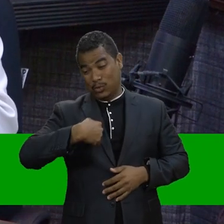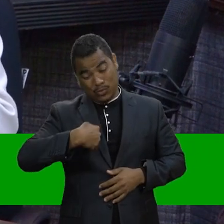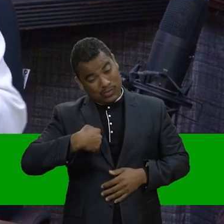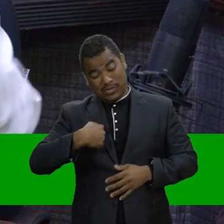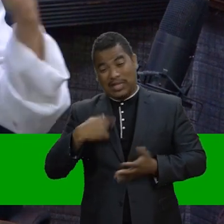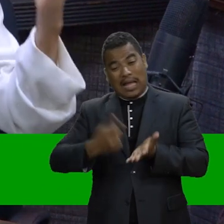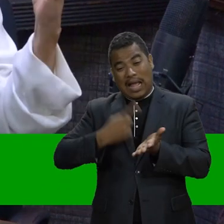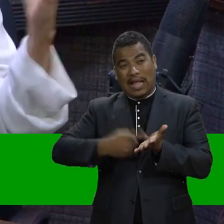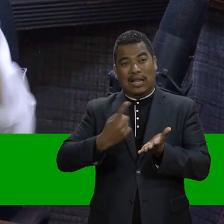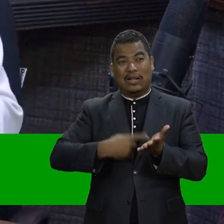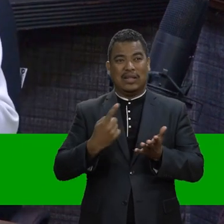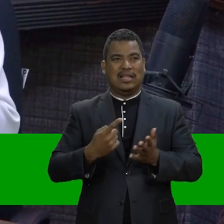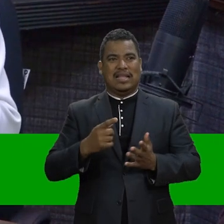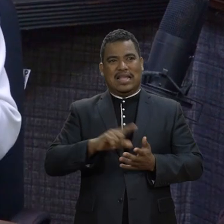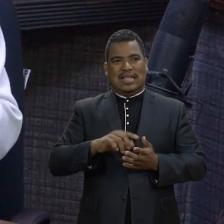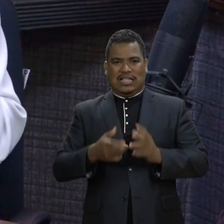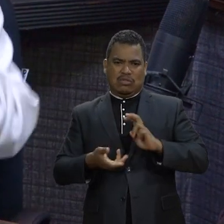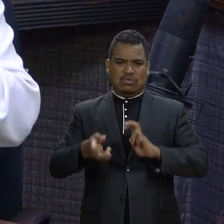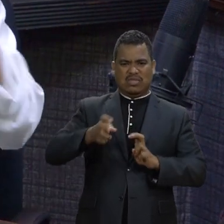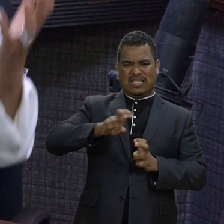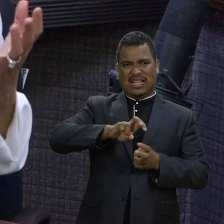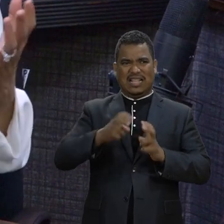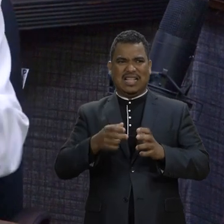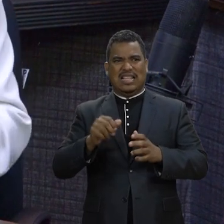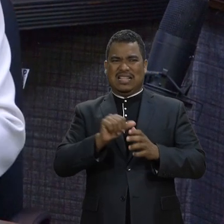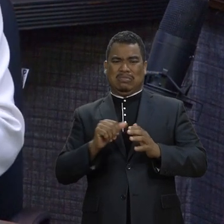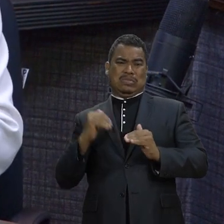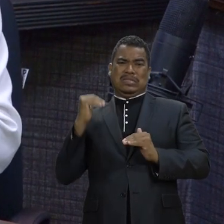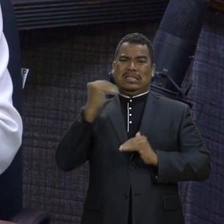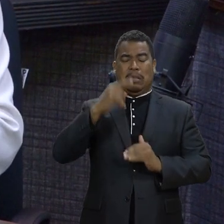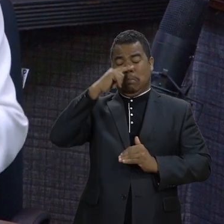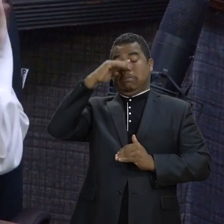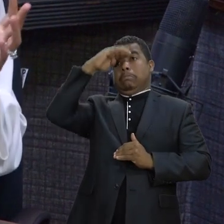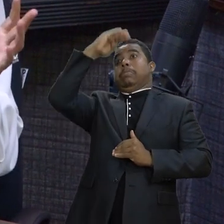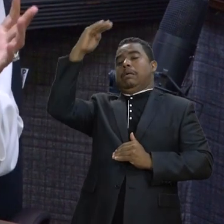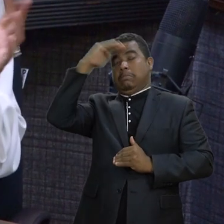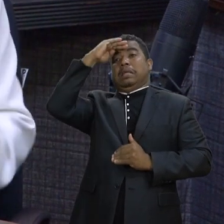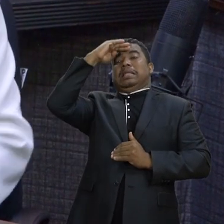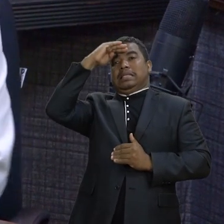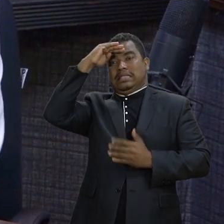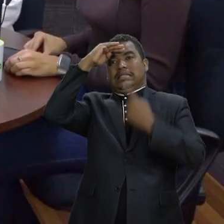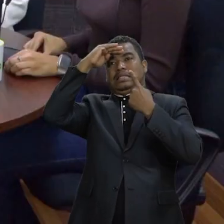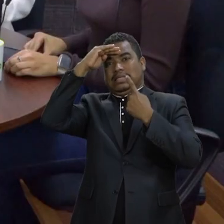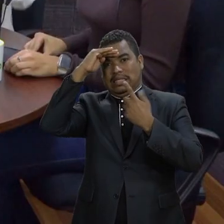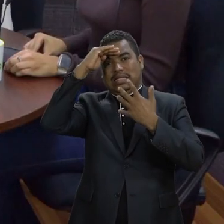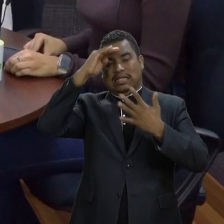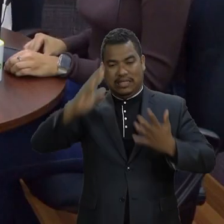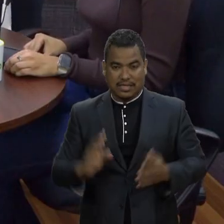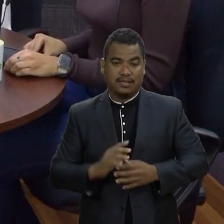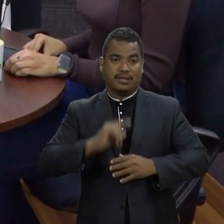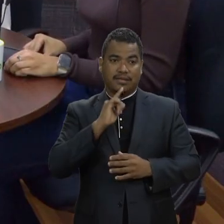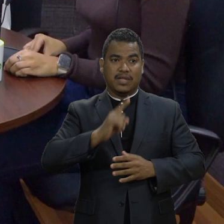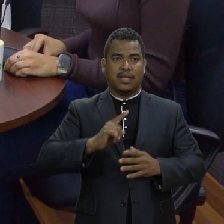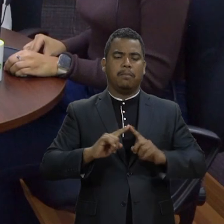permanente, que sean etapas. Y esas etapas pues vienen y van. Okay. Según las circunstancias. Bueno, uno aprende a vivir con eso,